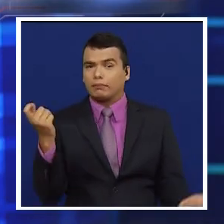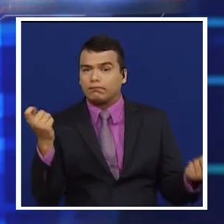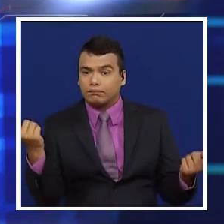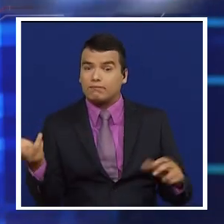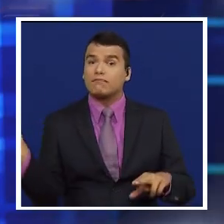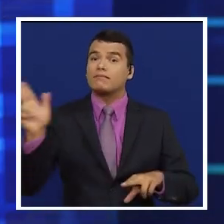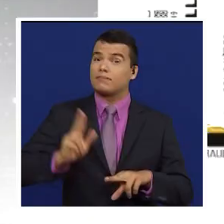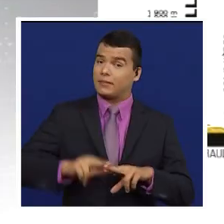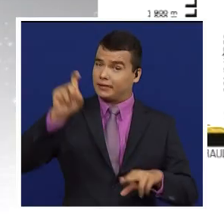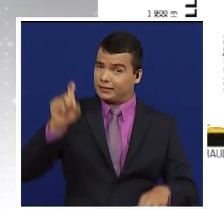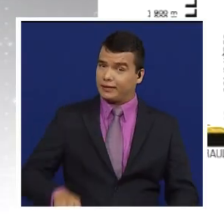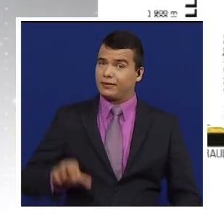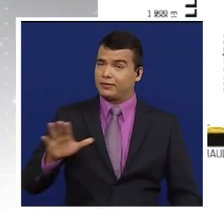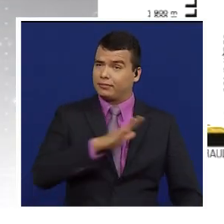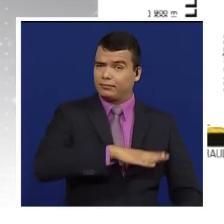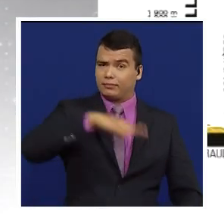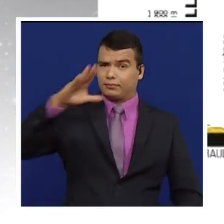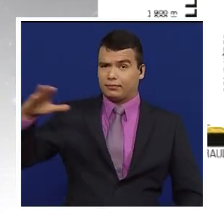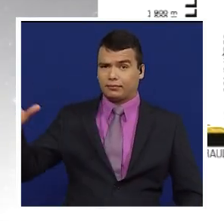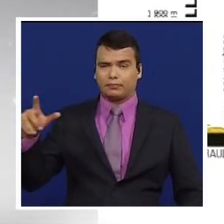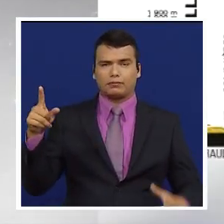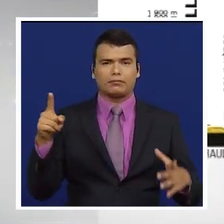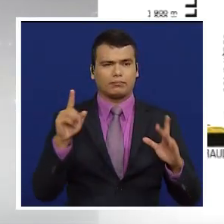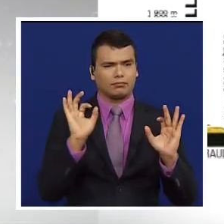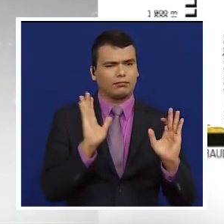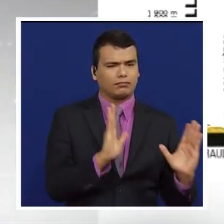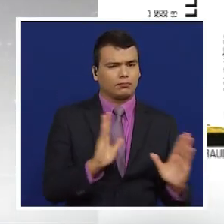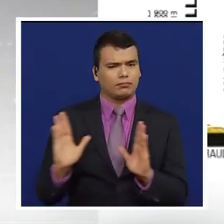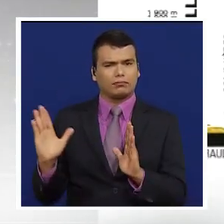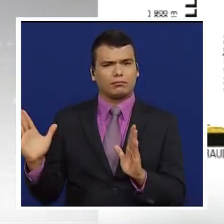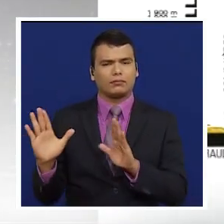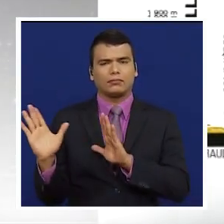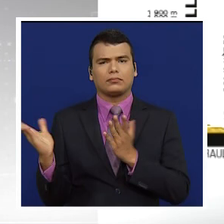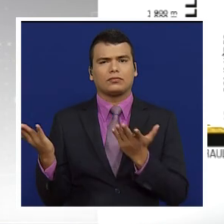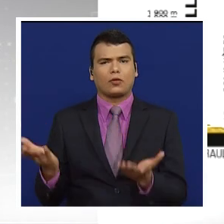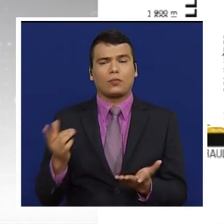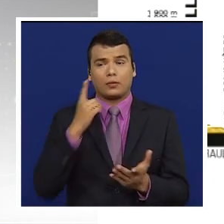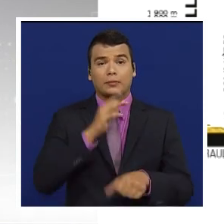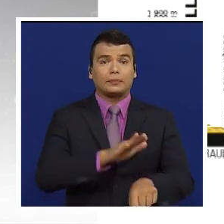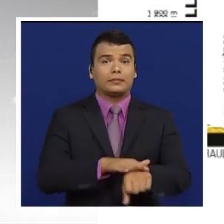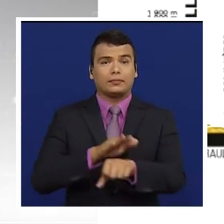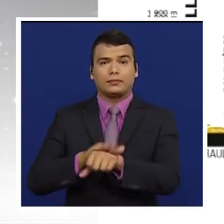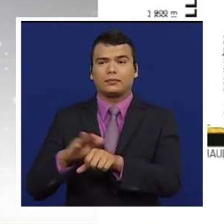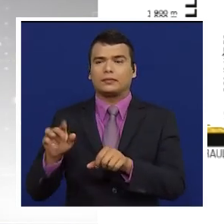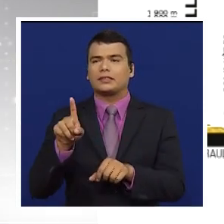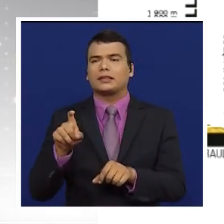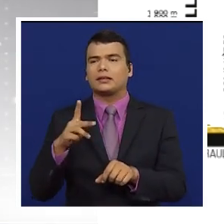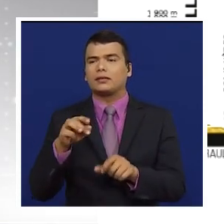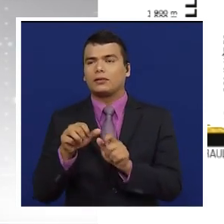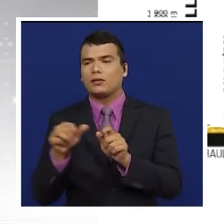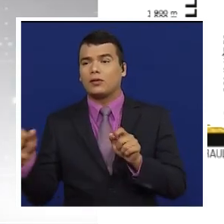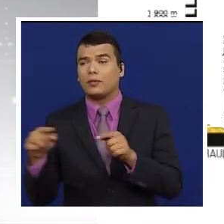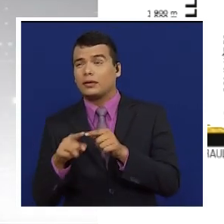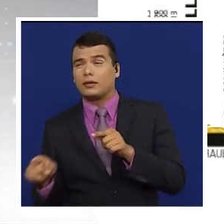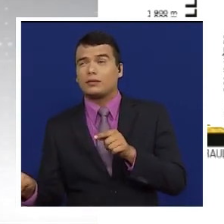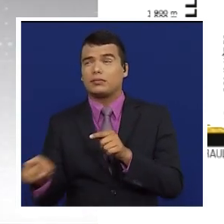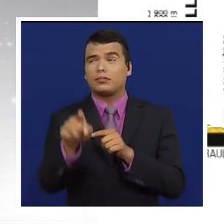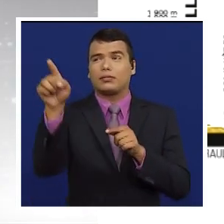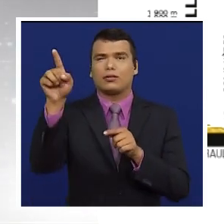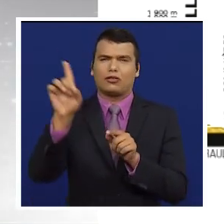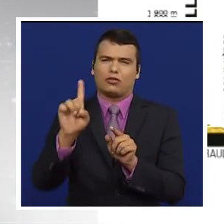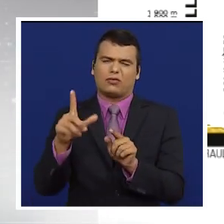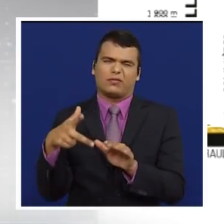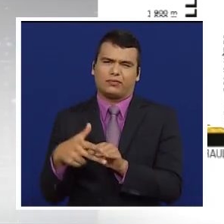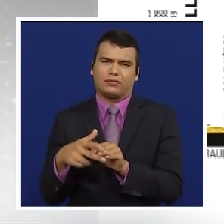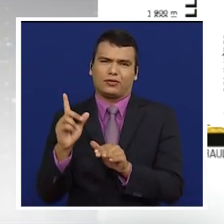montaña. La organización del Tour de Francia decidió anular los últimos 6 kilómetros de la subida al Mont Ventoux